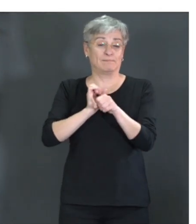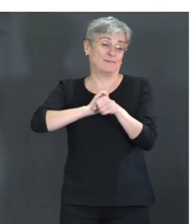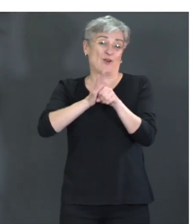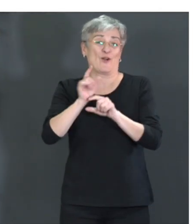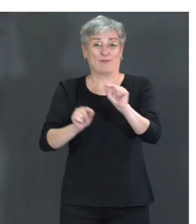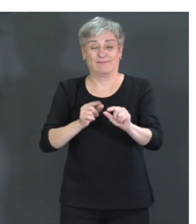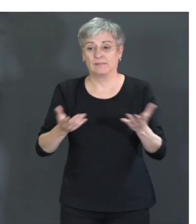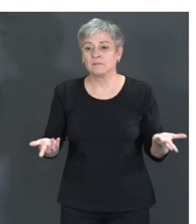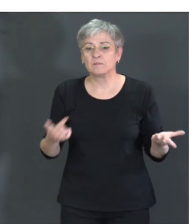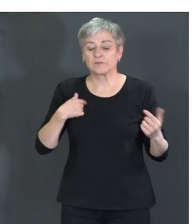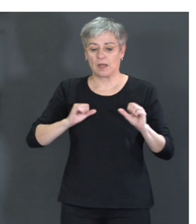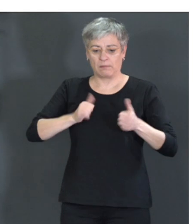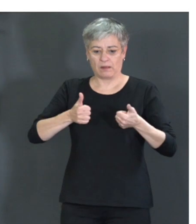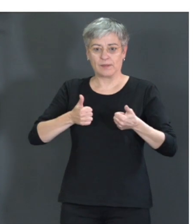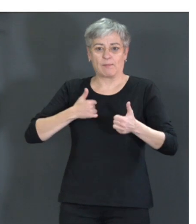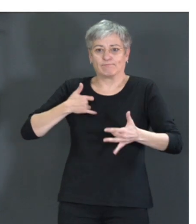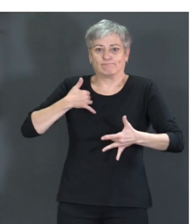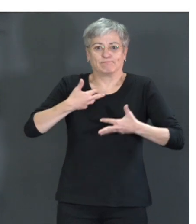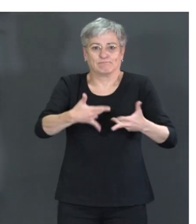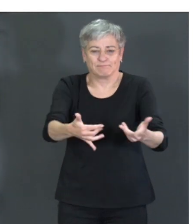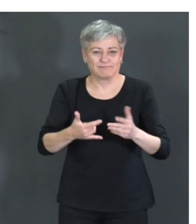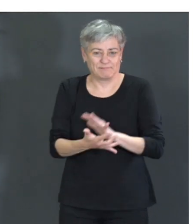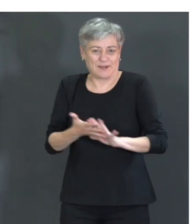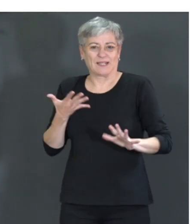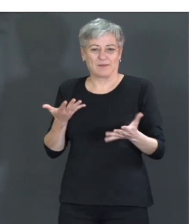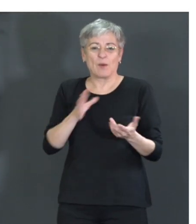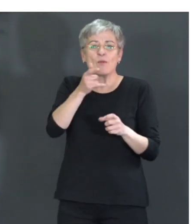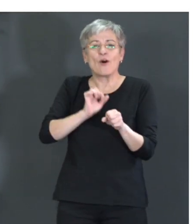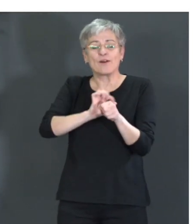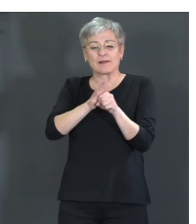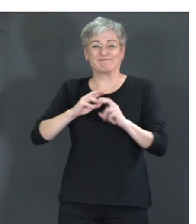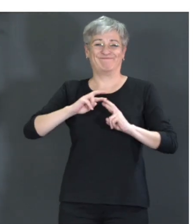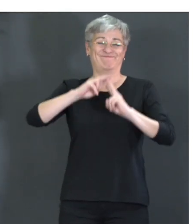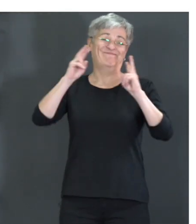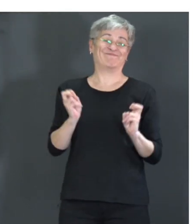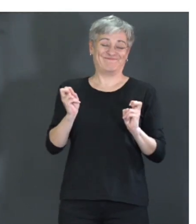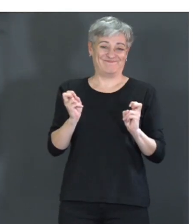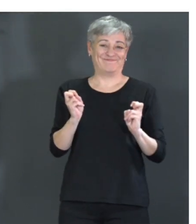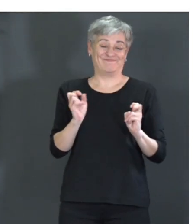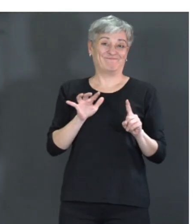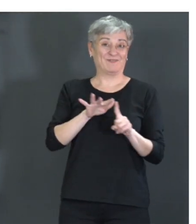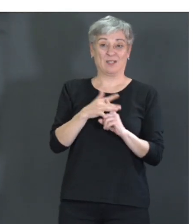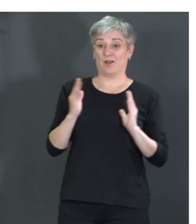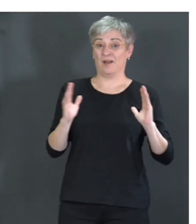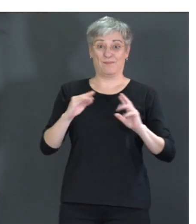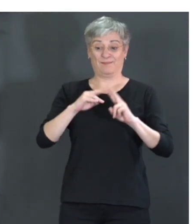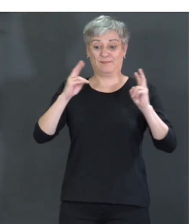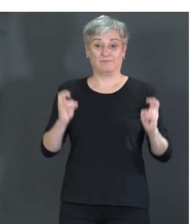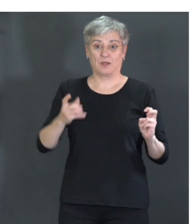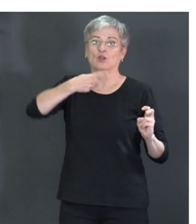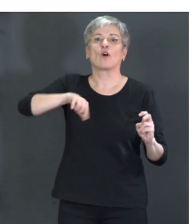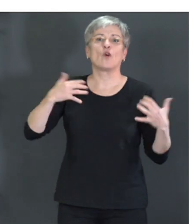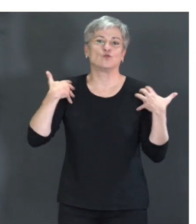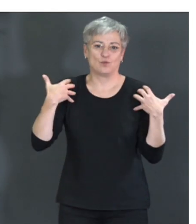aceleró un poco todo, porque en la situación de confinamiento, bueno, pues todos lo sufrimos,